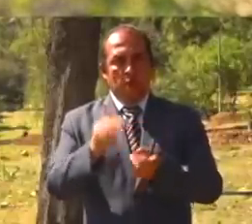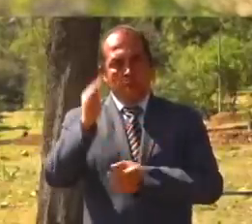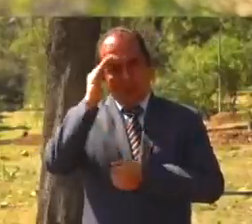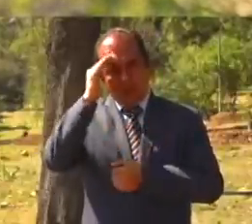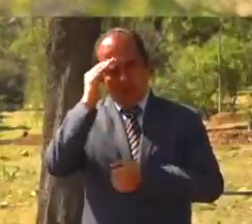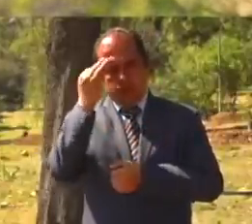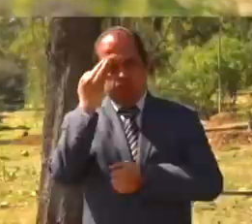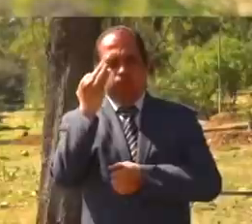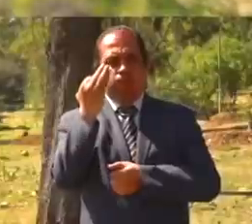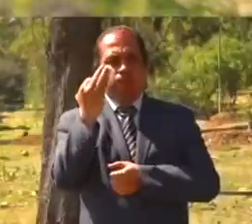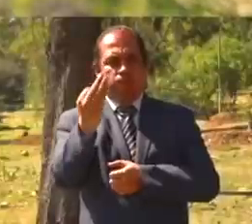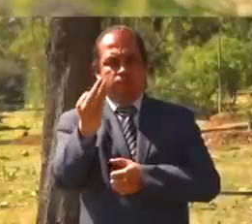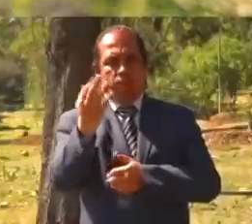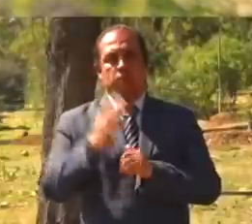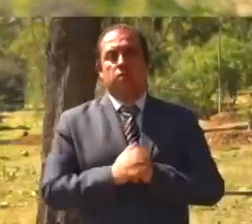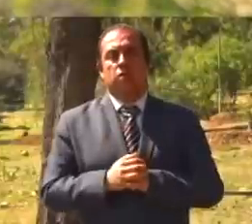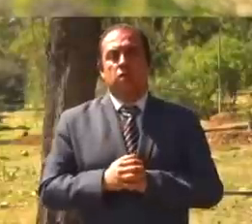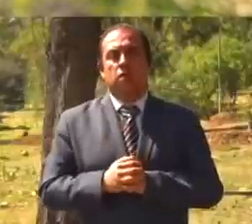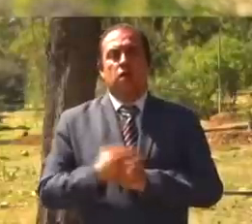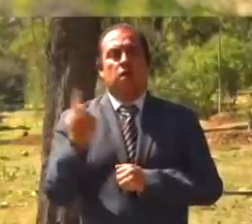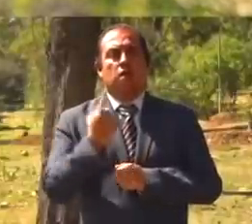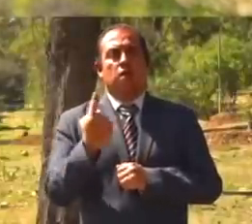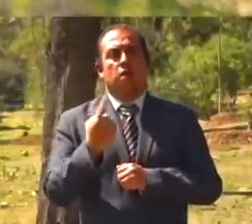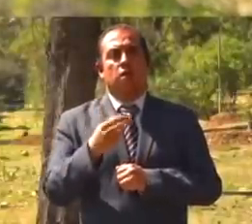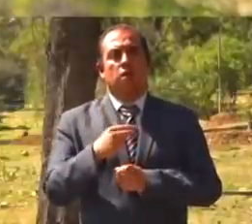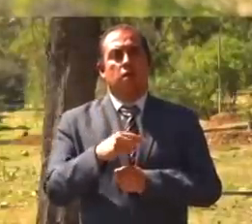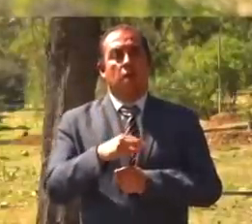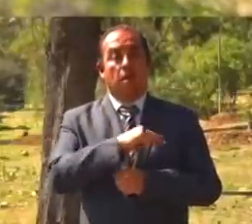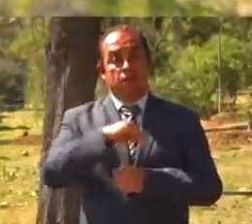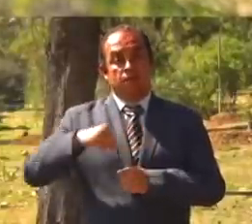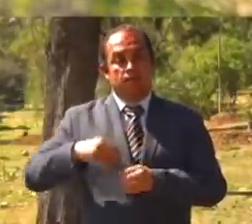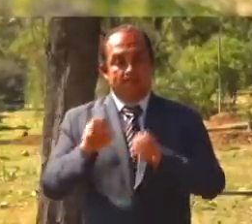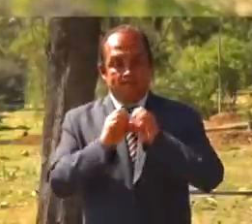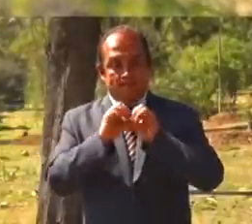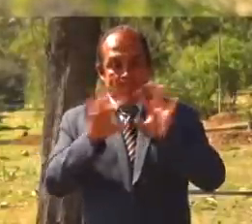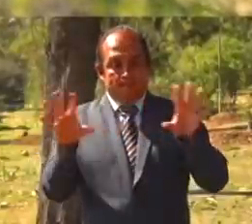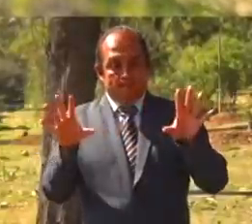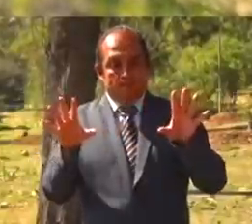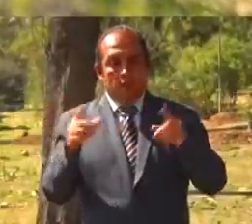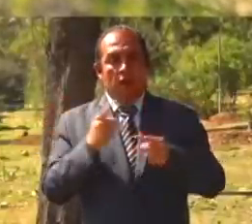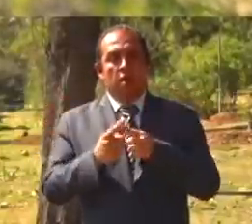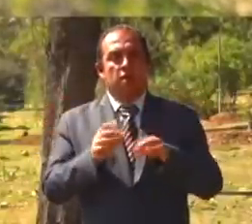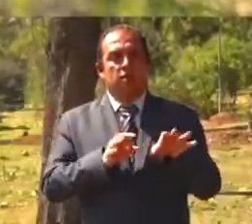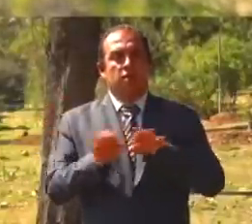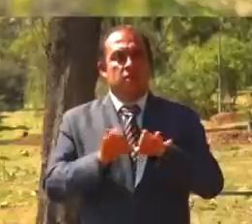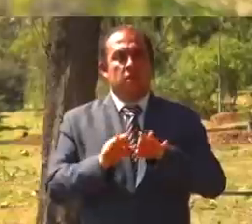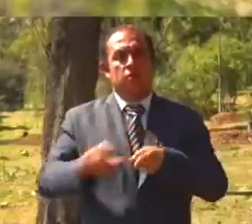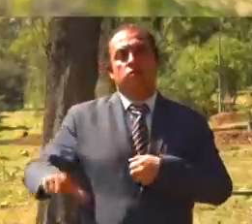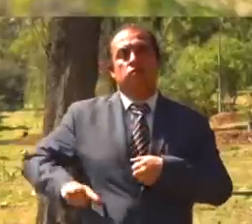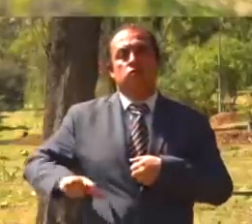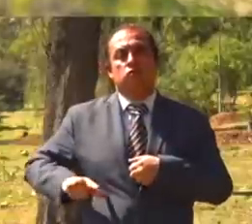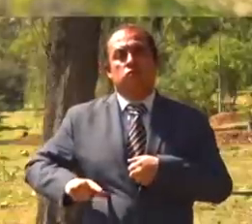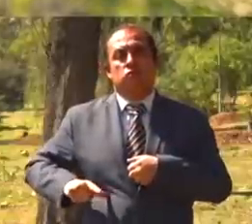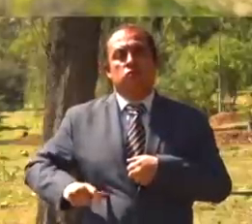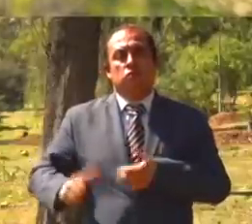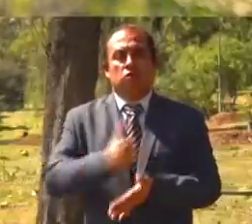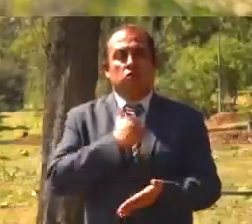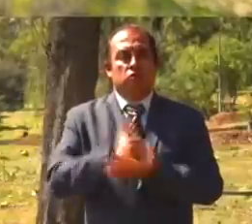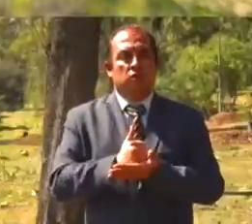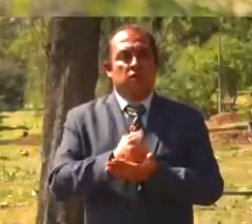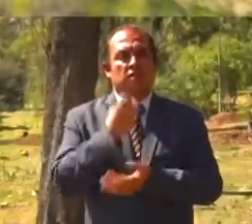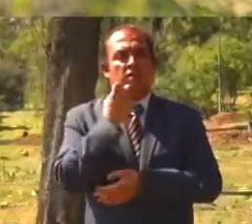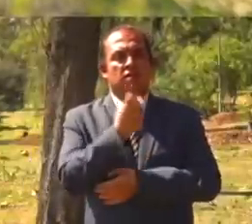tiempo y en el que nos queda claro a quienes trabajamos en el gobierno de la ciudad que ha